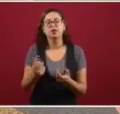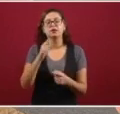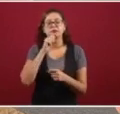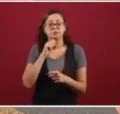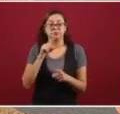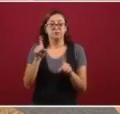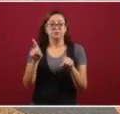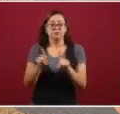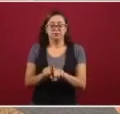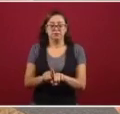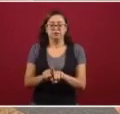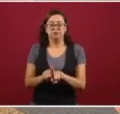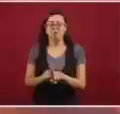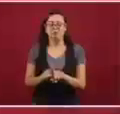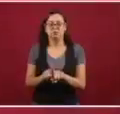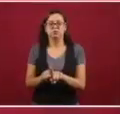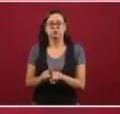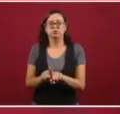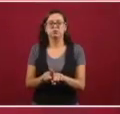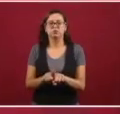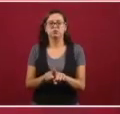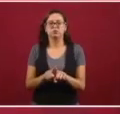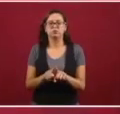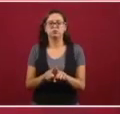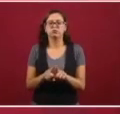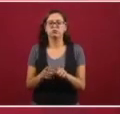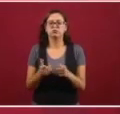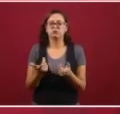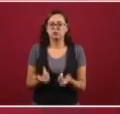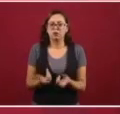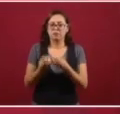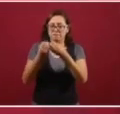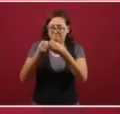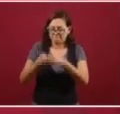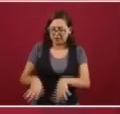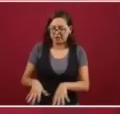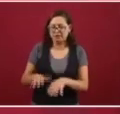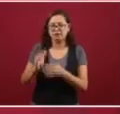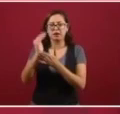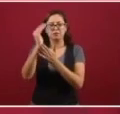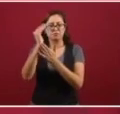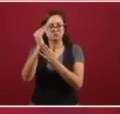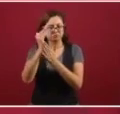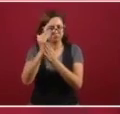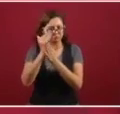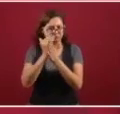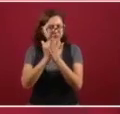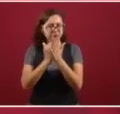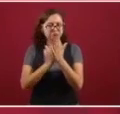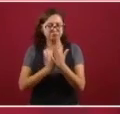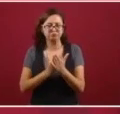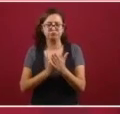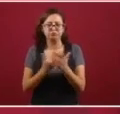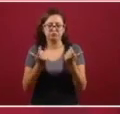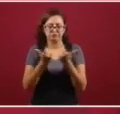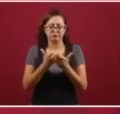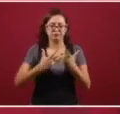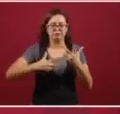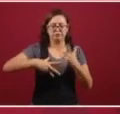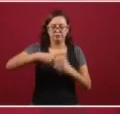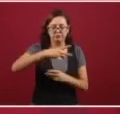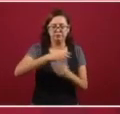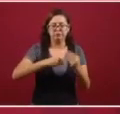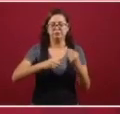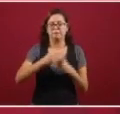que en un momento dado esa reducción de pérdidas vaya mejorando las finanzas de lo que es